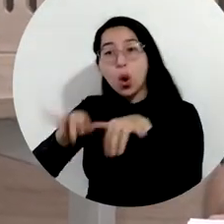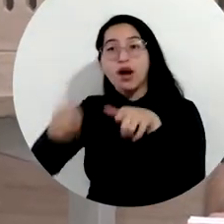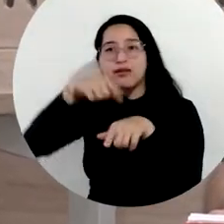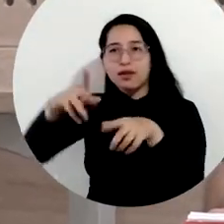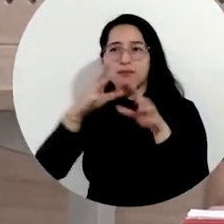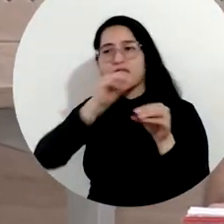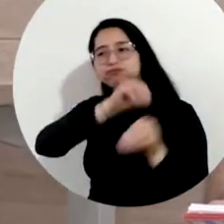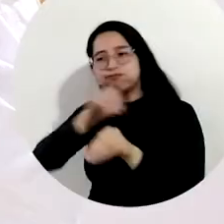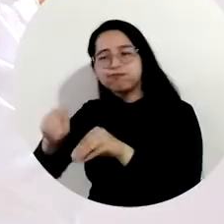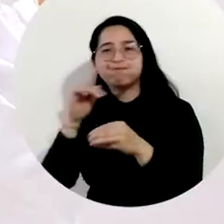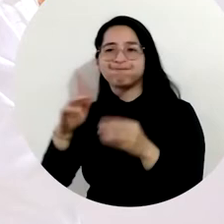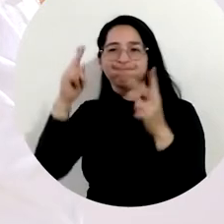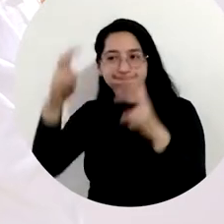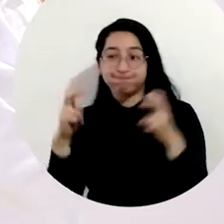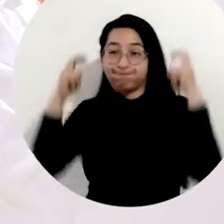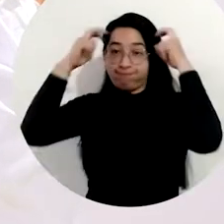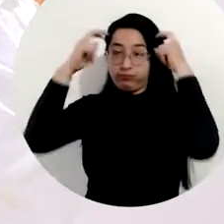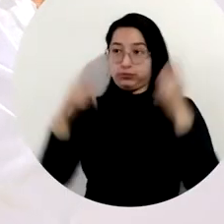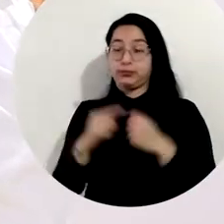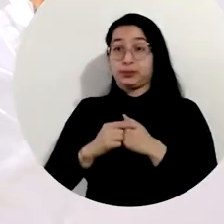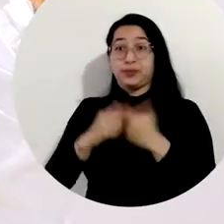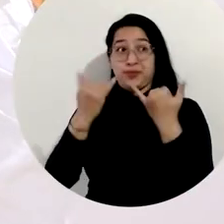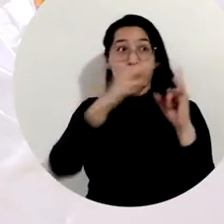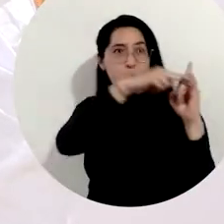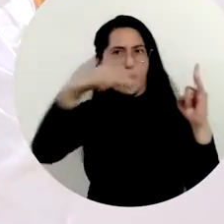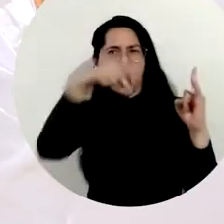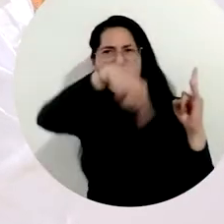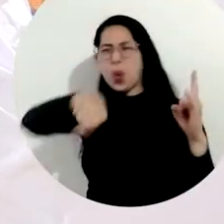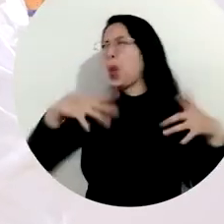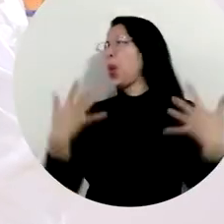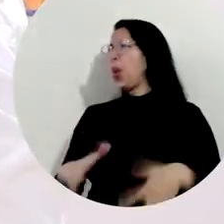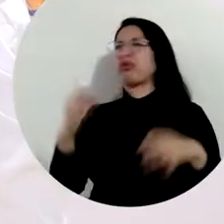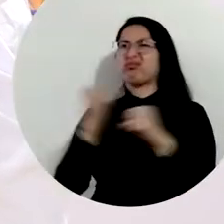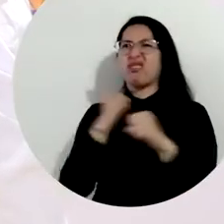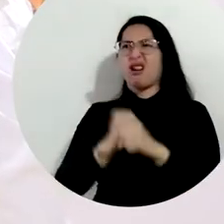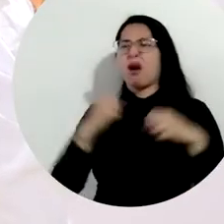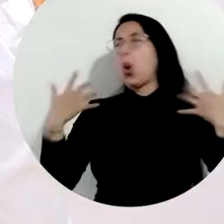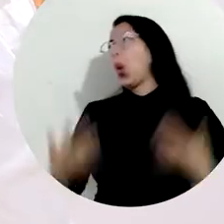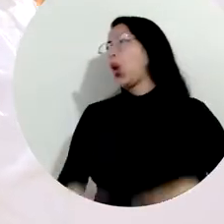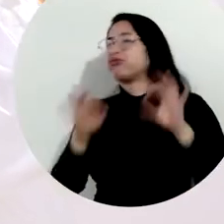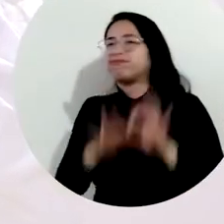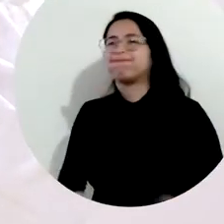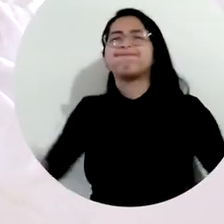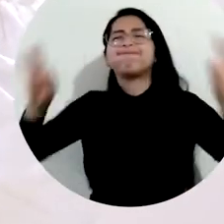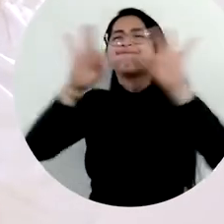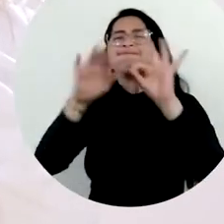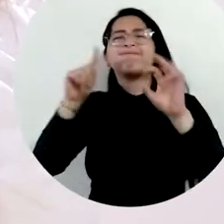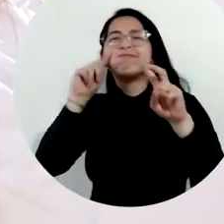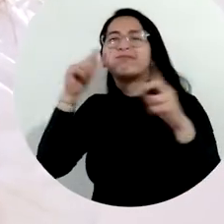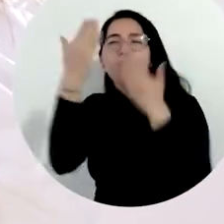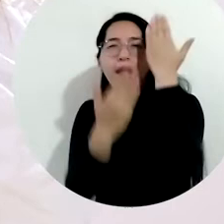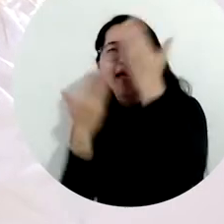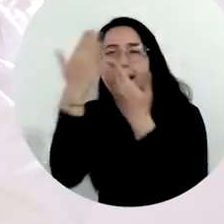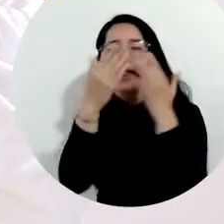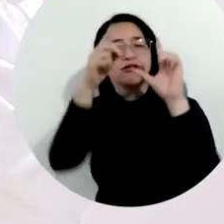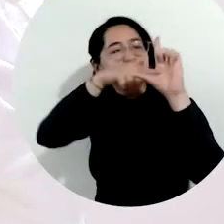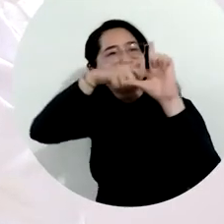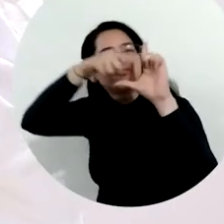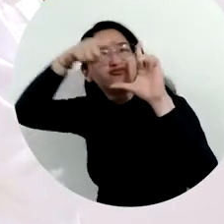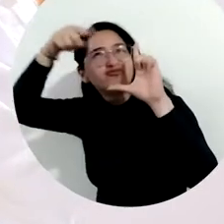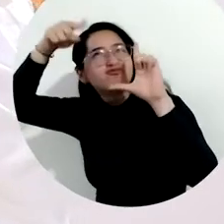de conocimiento. Desde la Universidad del Magdalena realizan una labor muy importante en todo el tema de